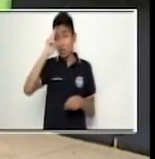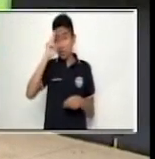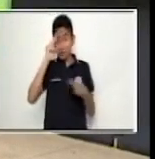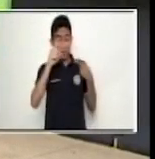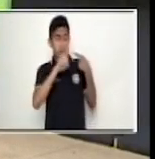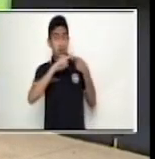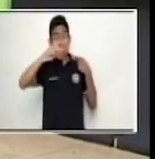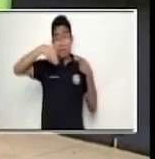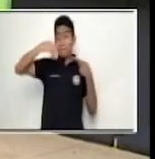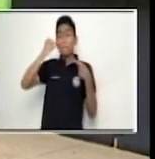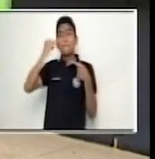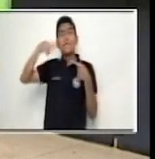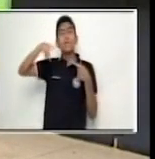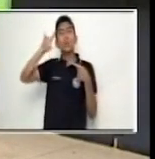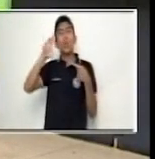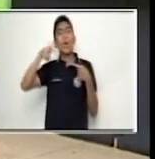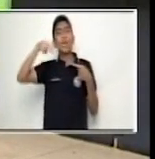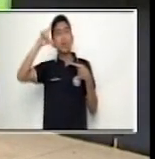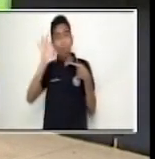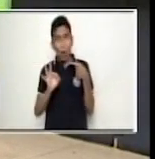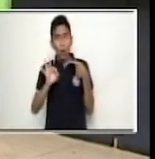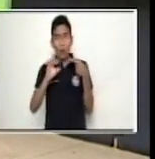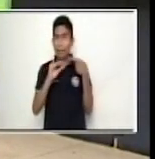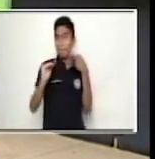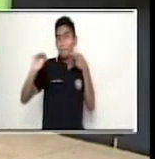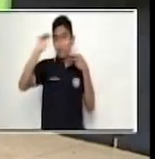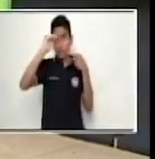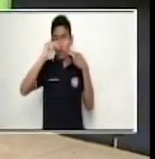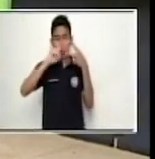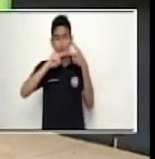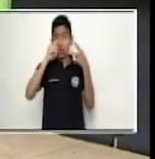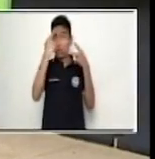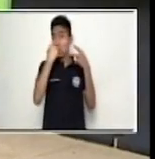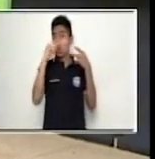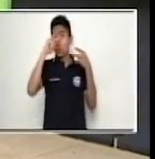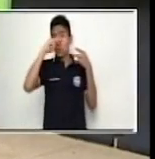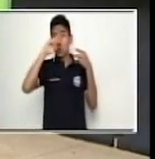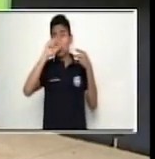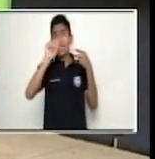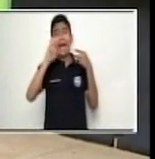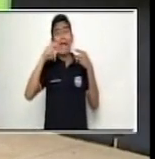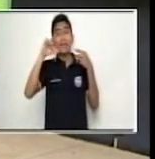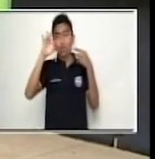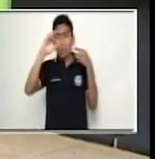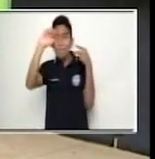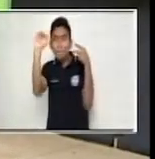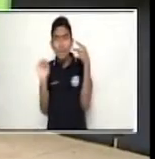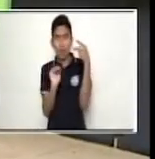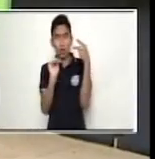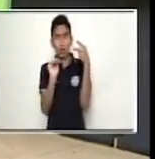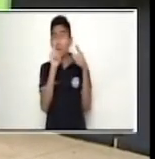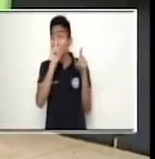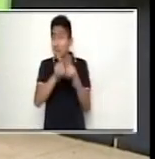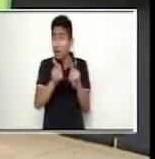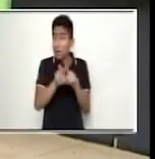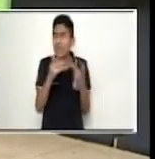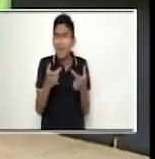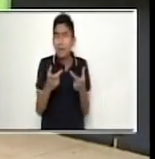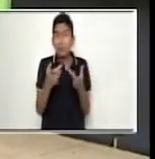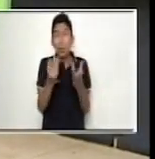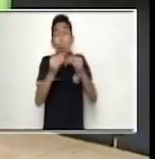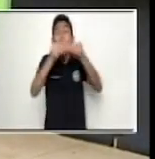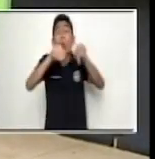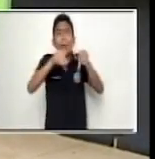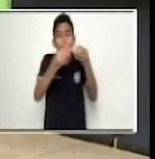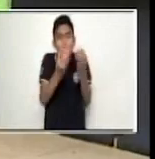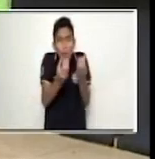ser mayor que el sustraendo. Y también es importante mencionar tu cartón de huevos y tus tapones.